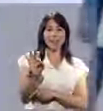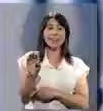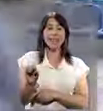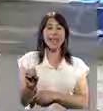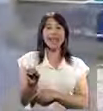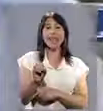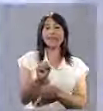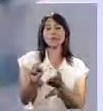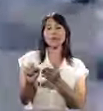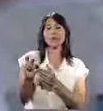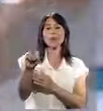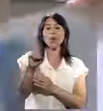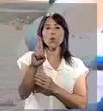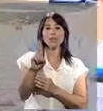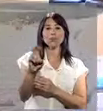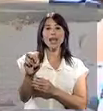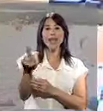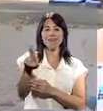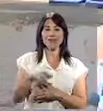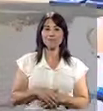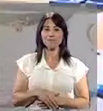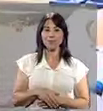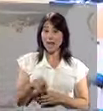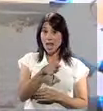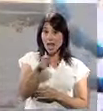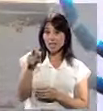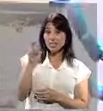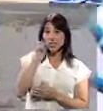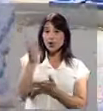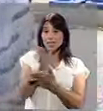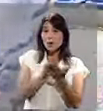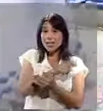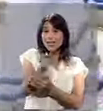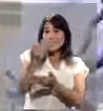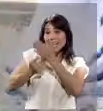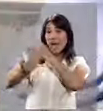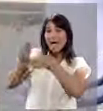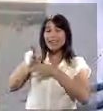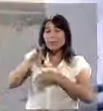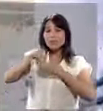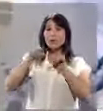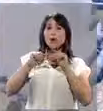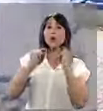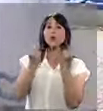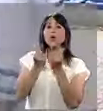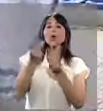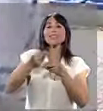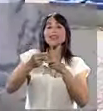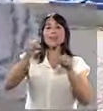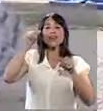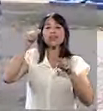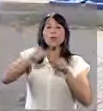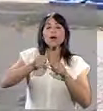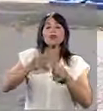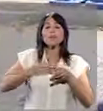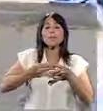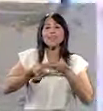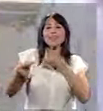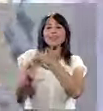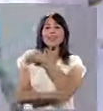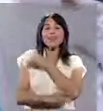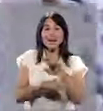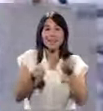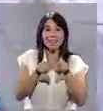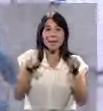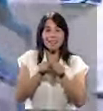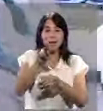UCR. Estas señoras, algunas de ellas inicialmente formaron parte del grupo Recuerdos de mi Tierra, que también es de la sede